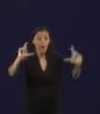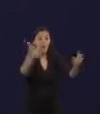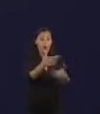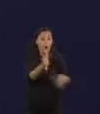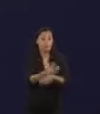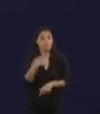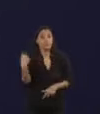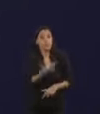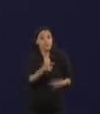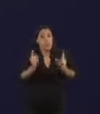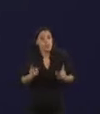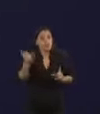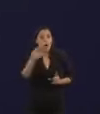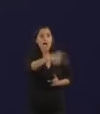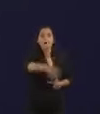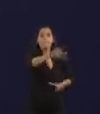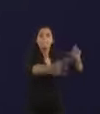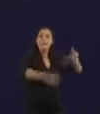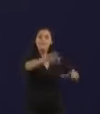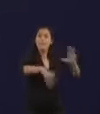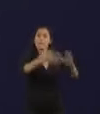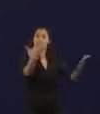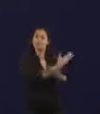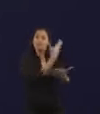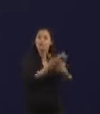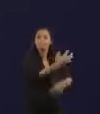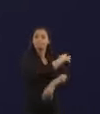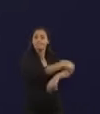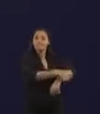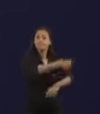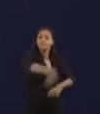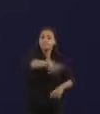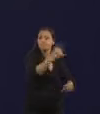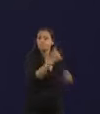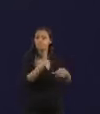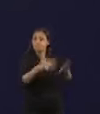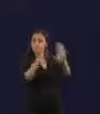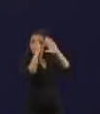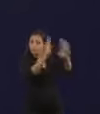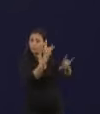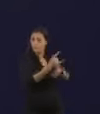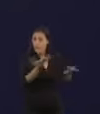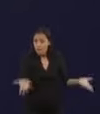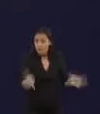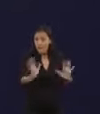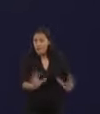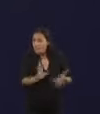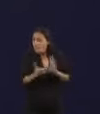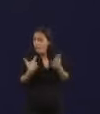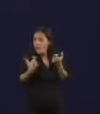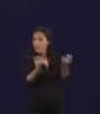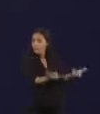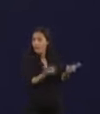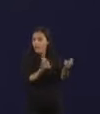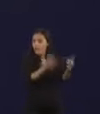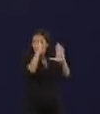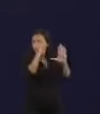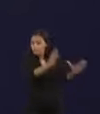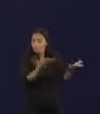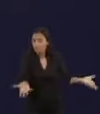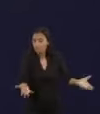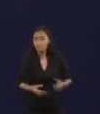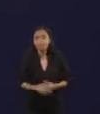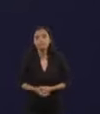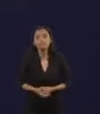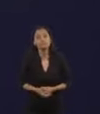o los más vulnerables siempre lo aclaramos y y así hemos actuado en hemos actuado En consecuencia eh a